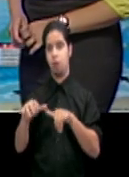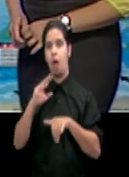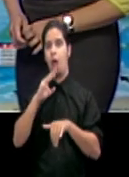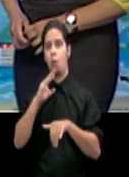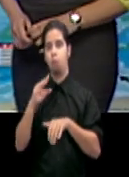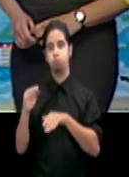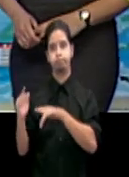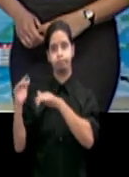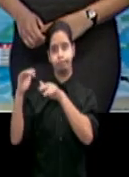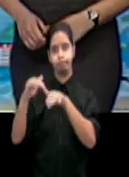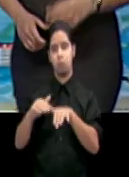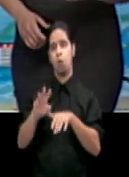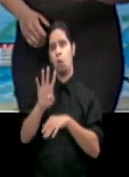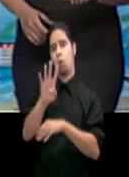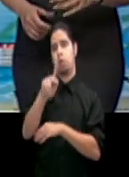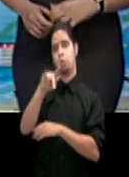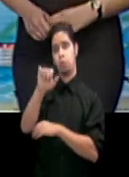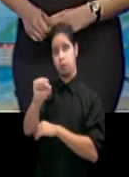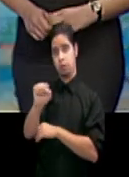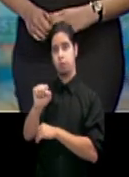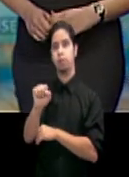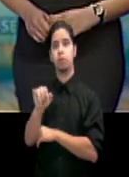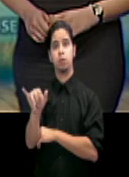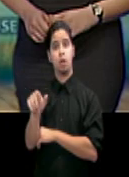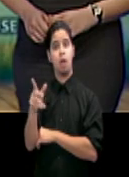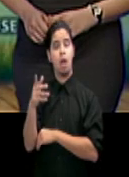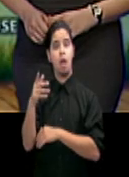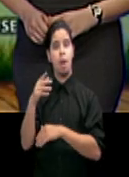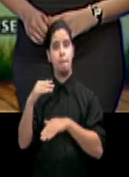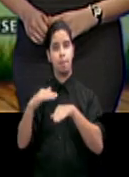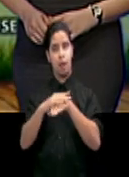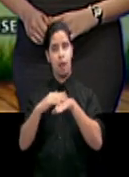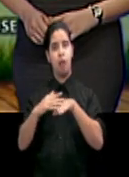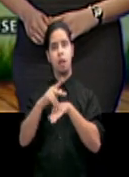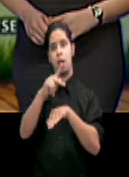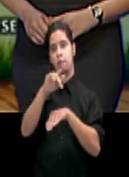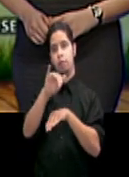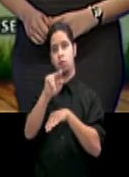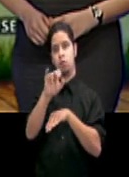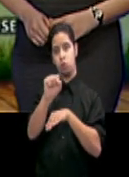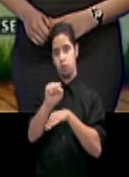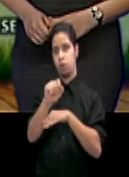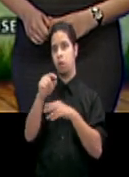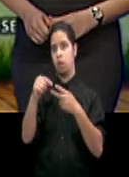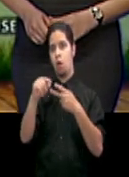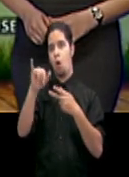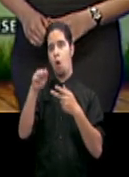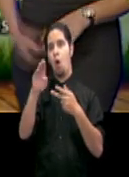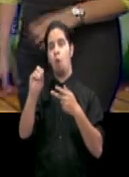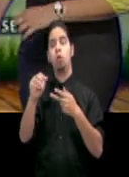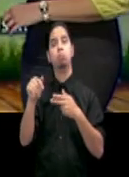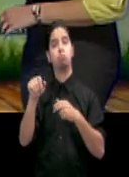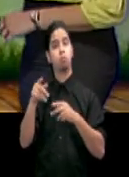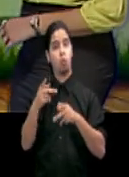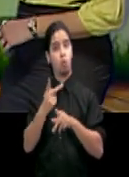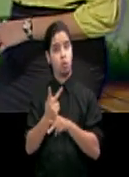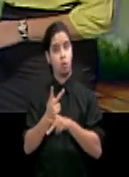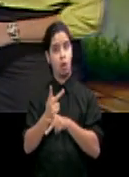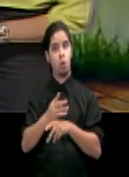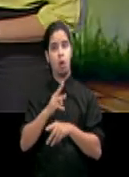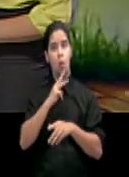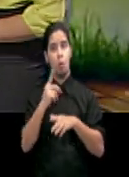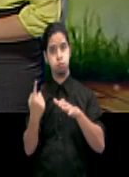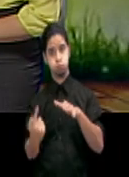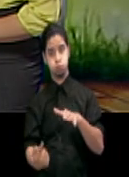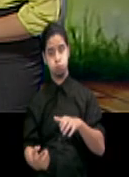pies de altura, las playas Piñones y Jobos tienen riesgo moderado de corrientes submarinas. Las condiciones en la calidad del